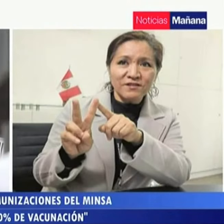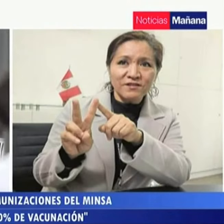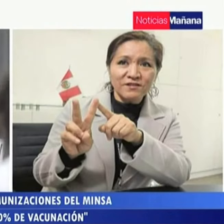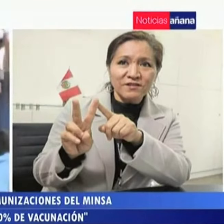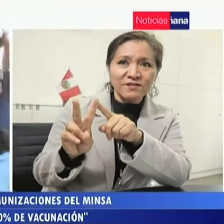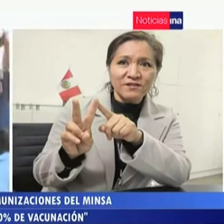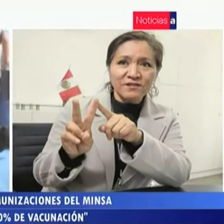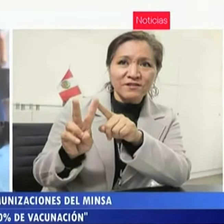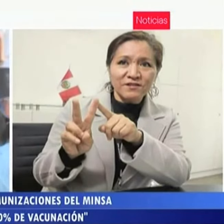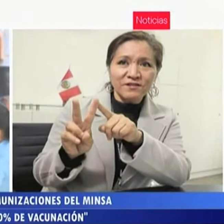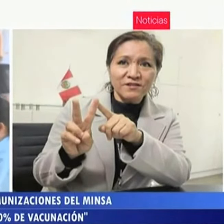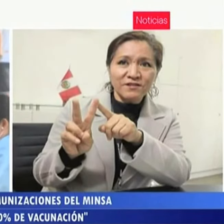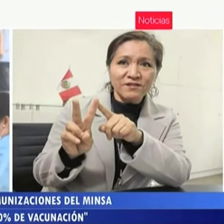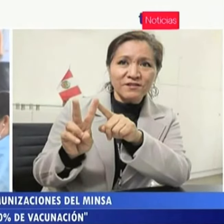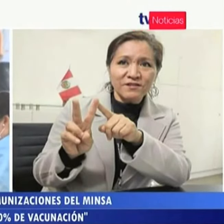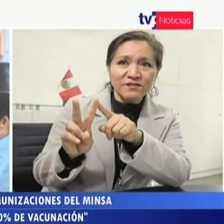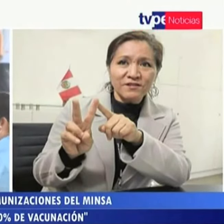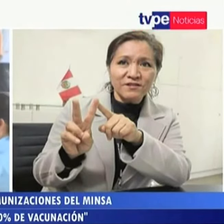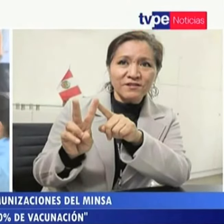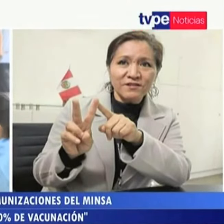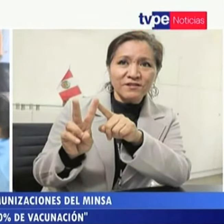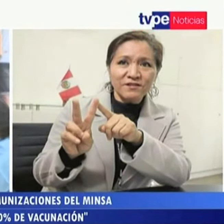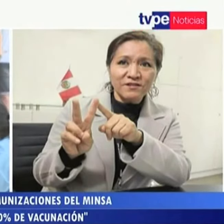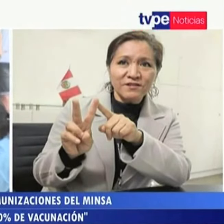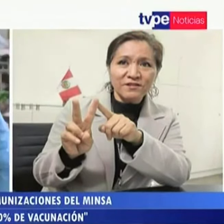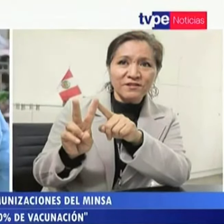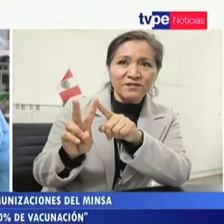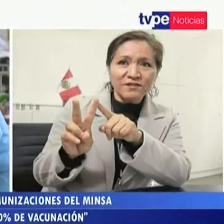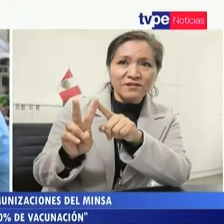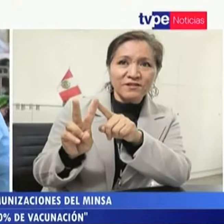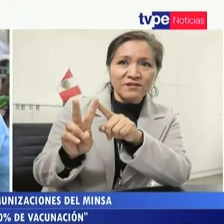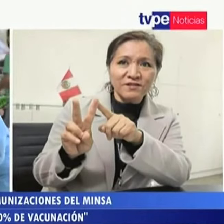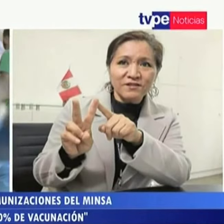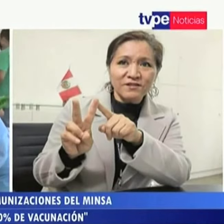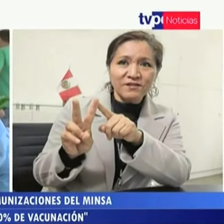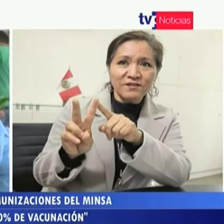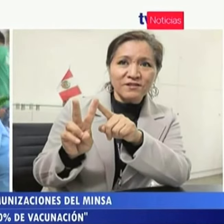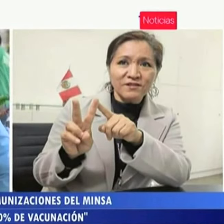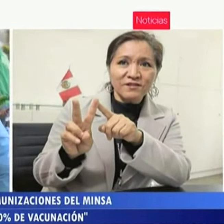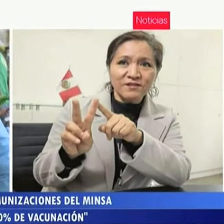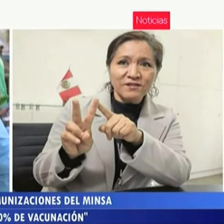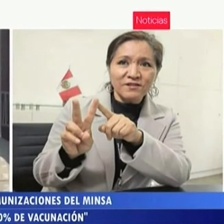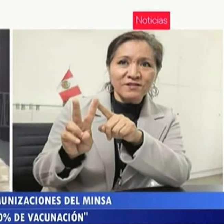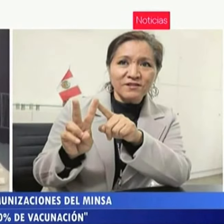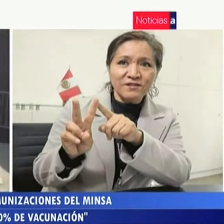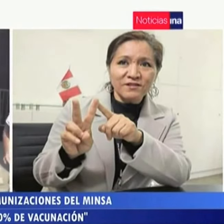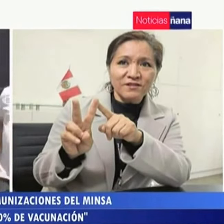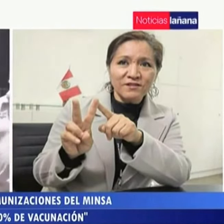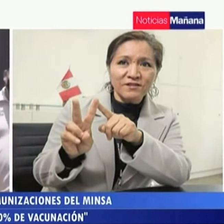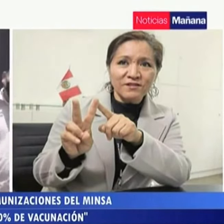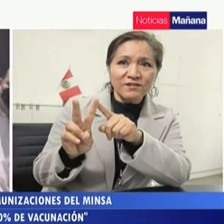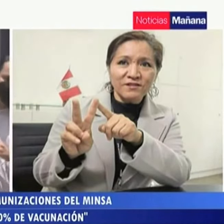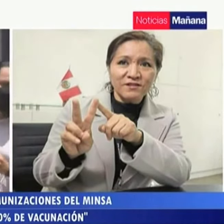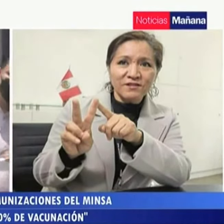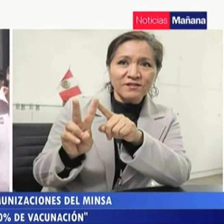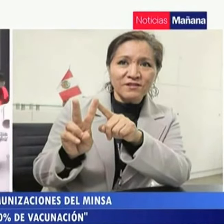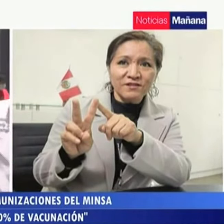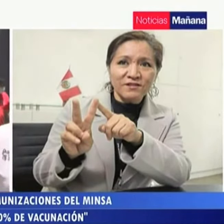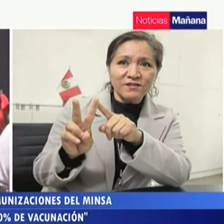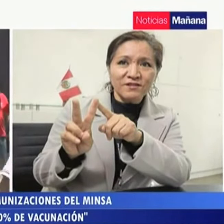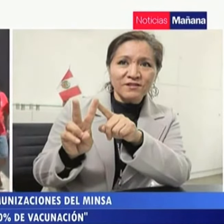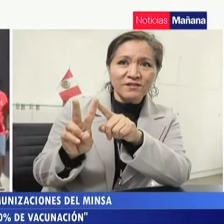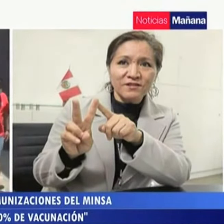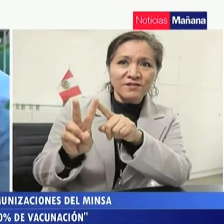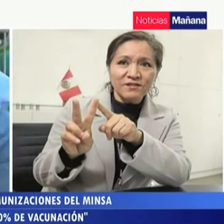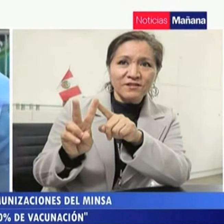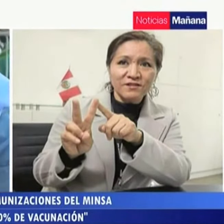personas. Sin embargo, tenemos que reconocer que en estos días la ciudadanía a nivel ojo nacional ha tenido una